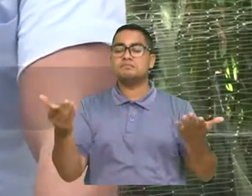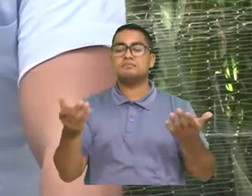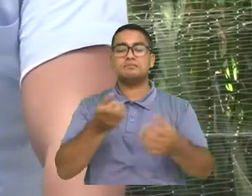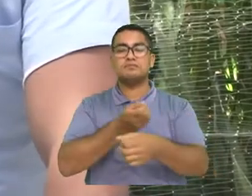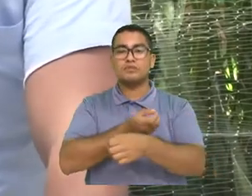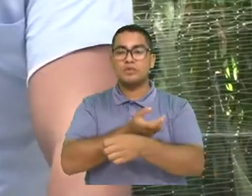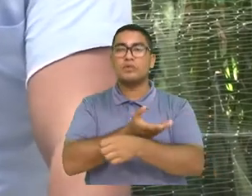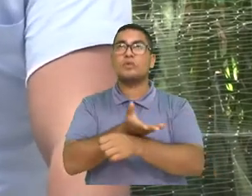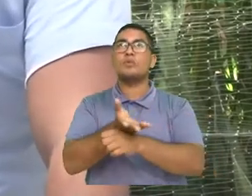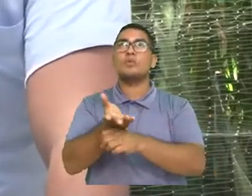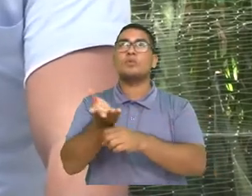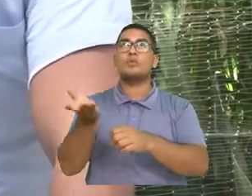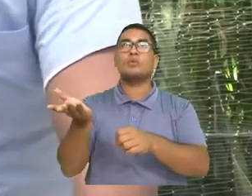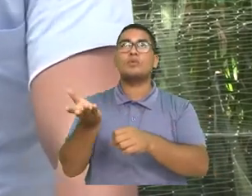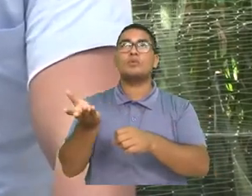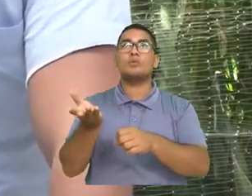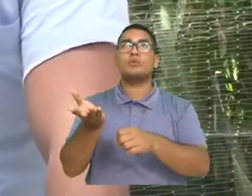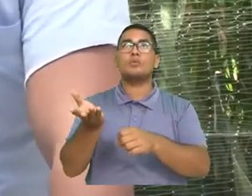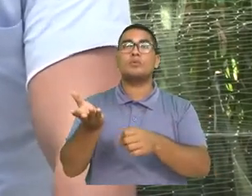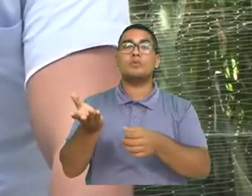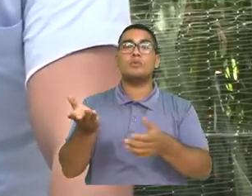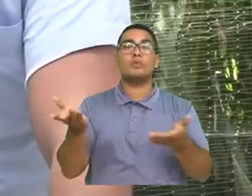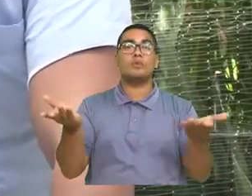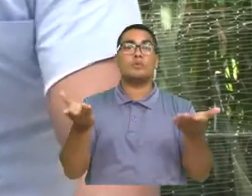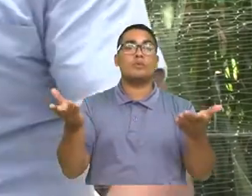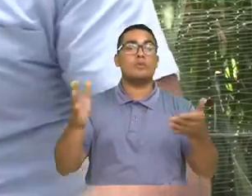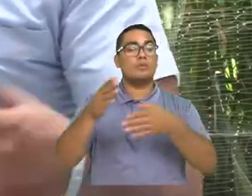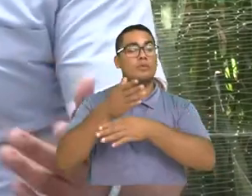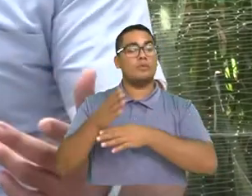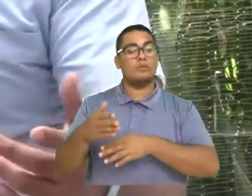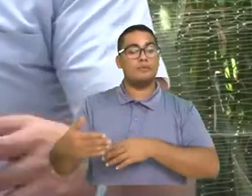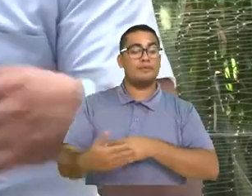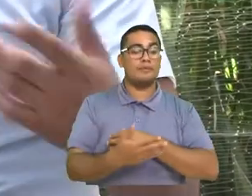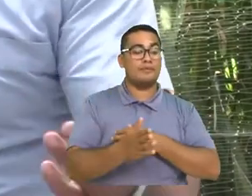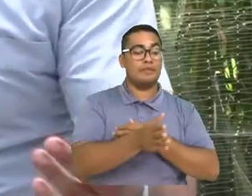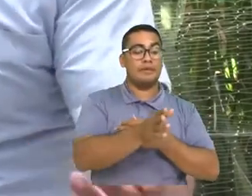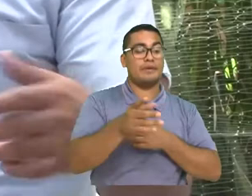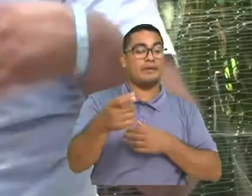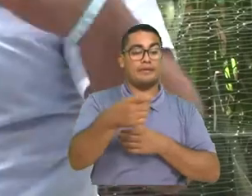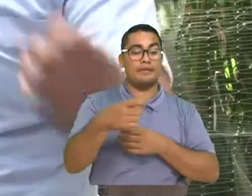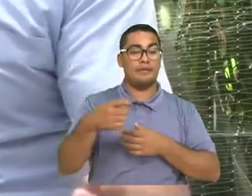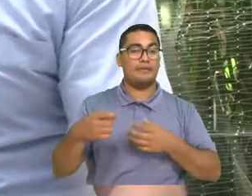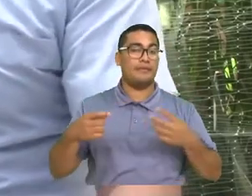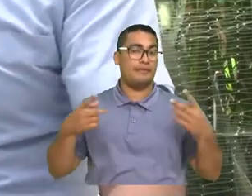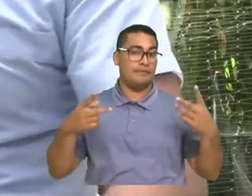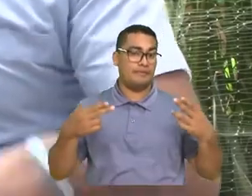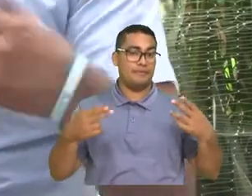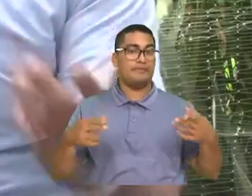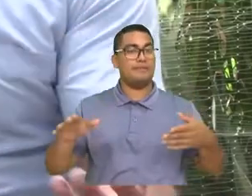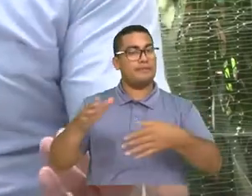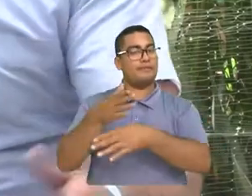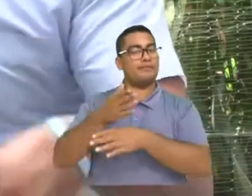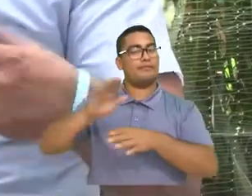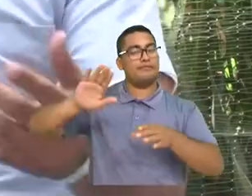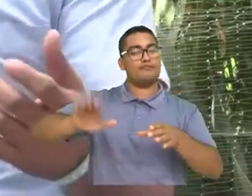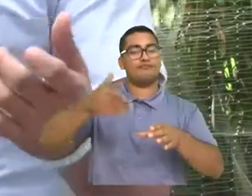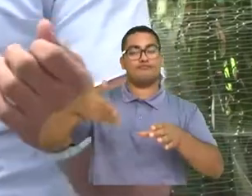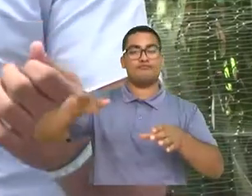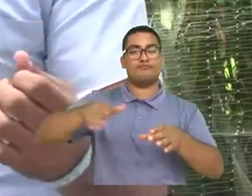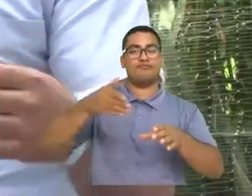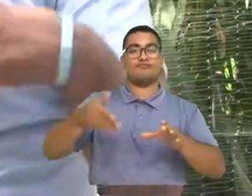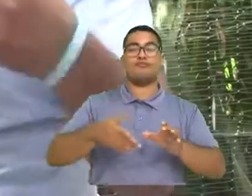producto, el valor agregado, ¿verdad?, a estos productos. Así como vamos a tener un sinnúmero de recetas donde protagonistas van a